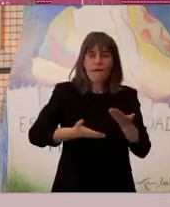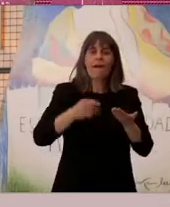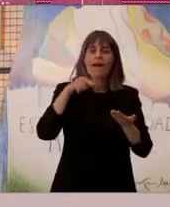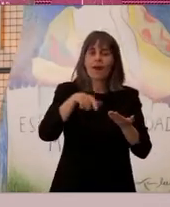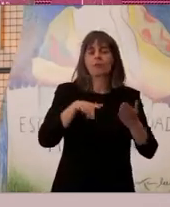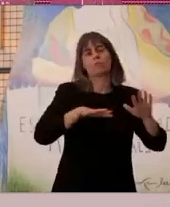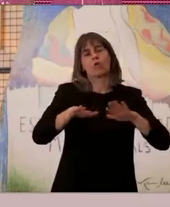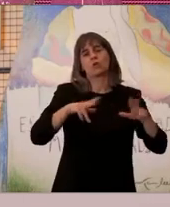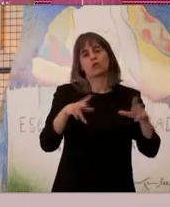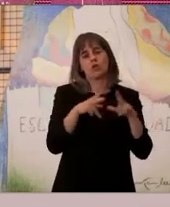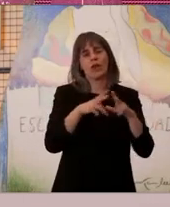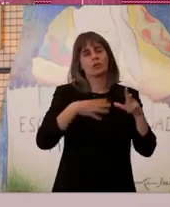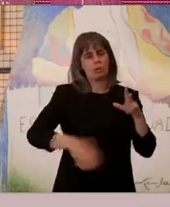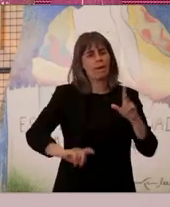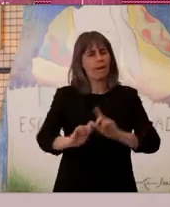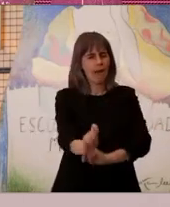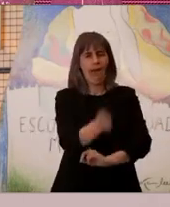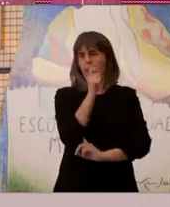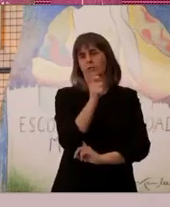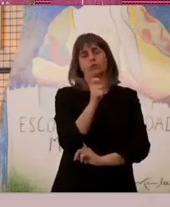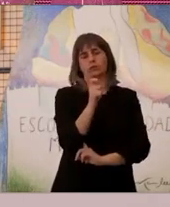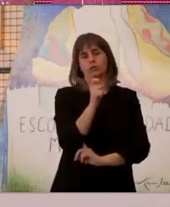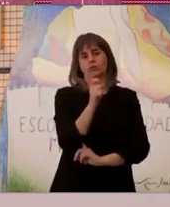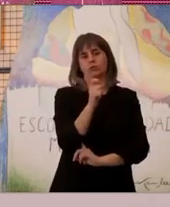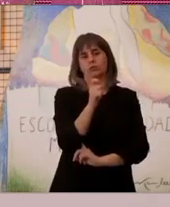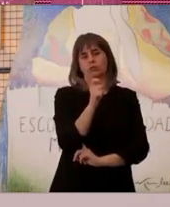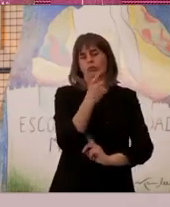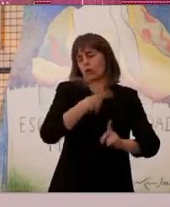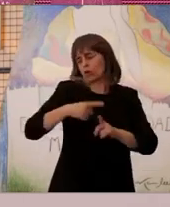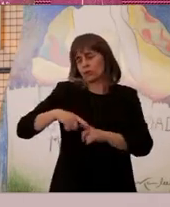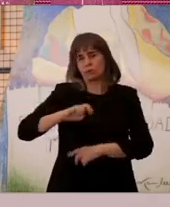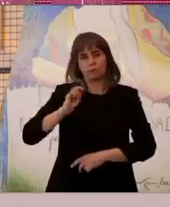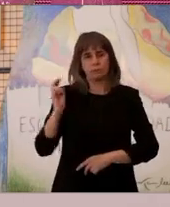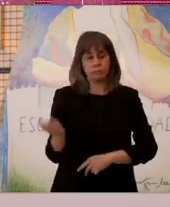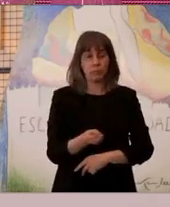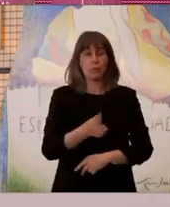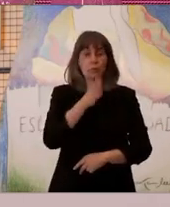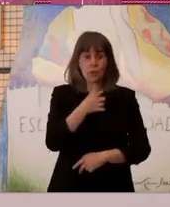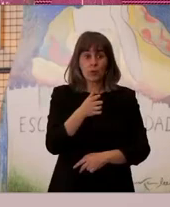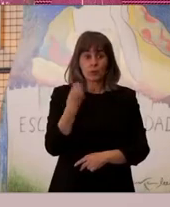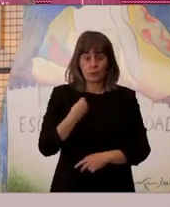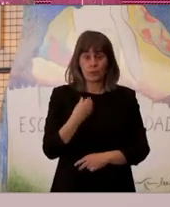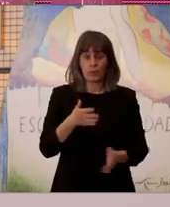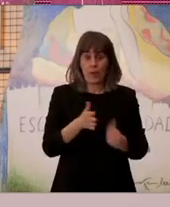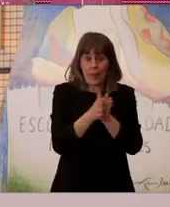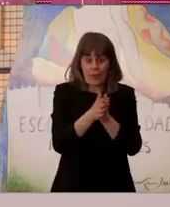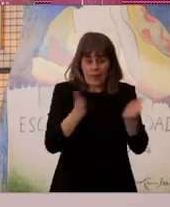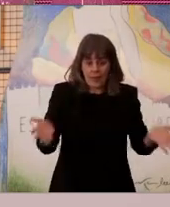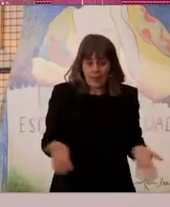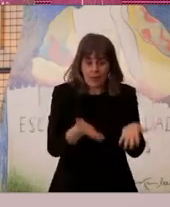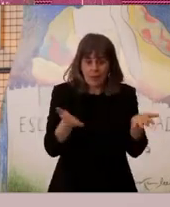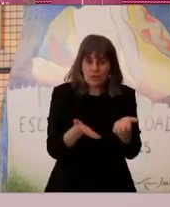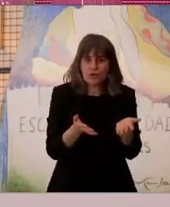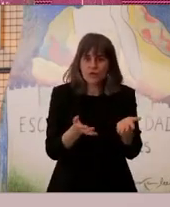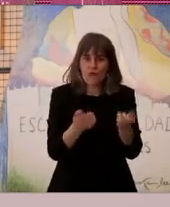conseguir muchas cosas porque realmente digamos sus impulsos siempre pretenderán ir